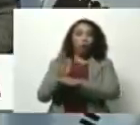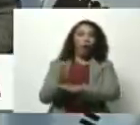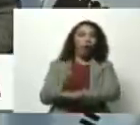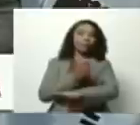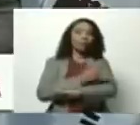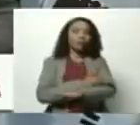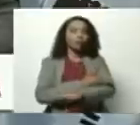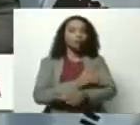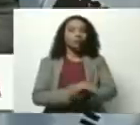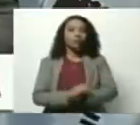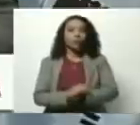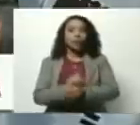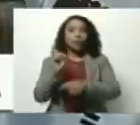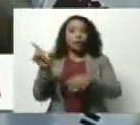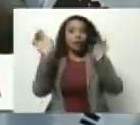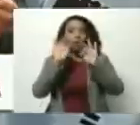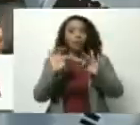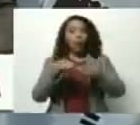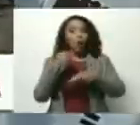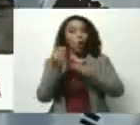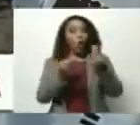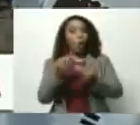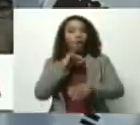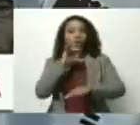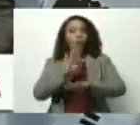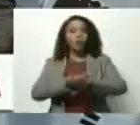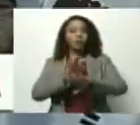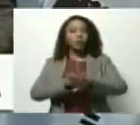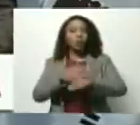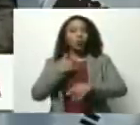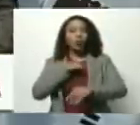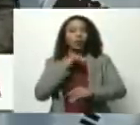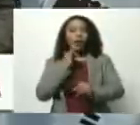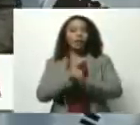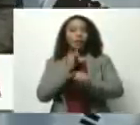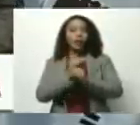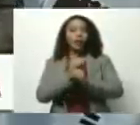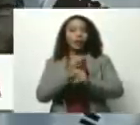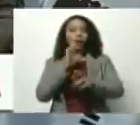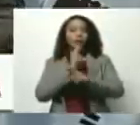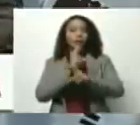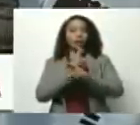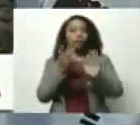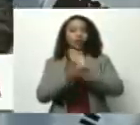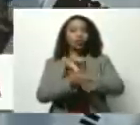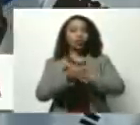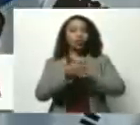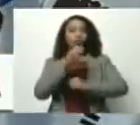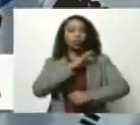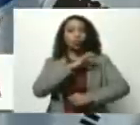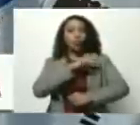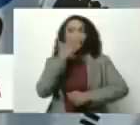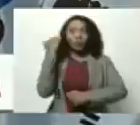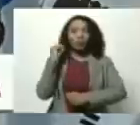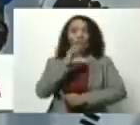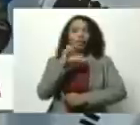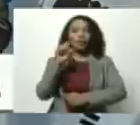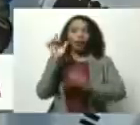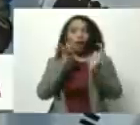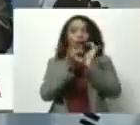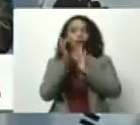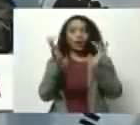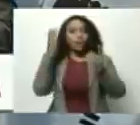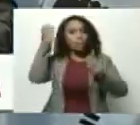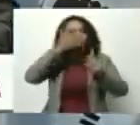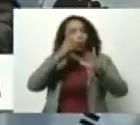sentido, tal como informamos a través de nuestras redes sociales el pasado 30 de abril, hemos instruido a